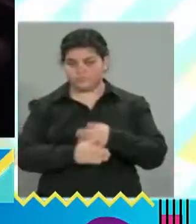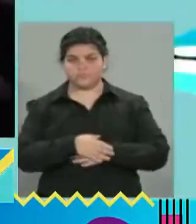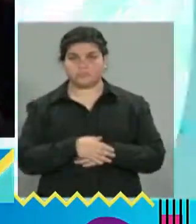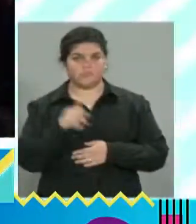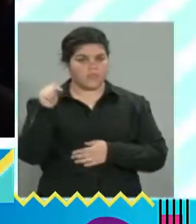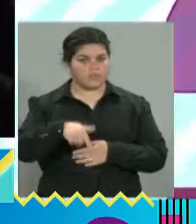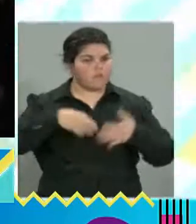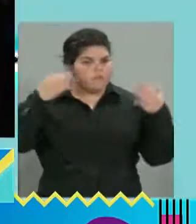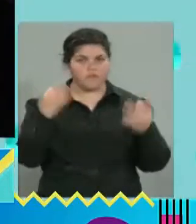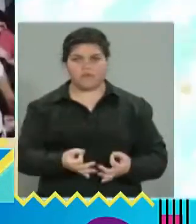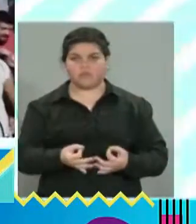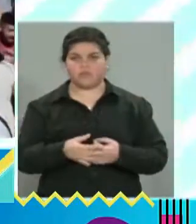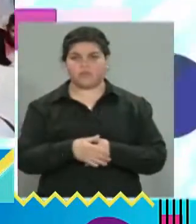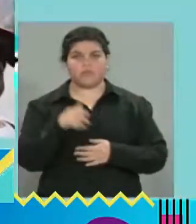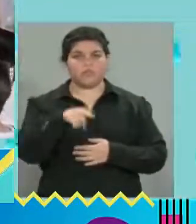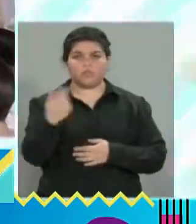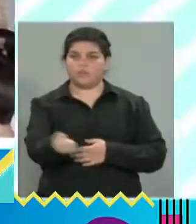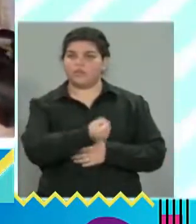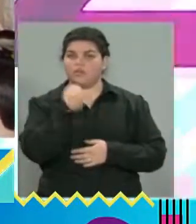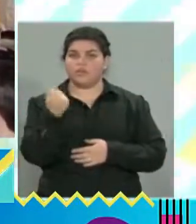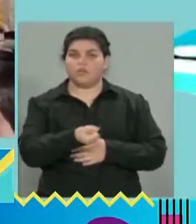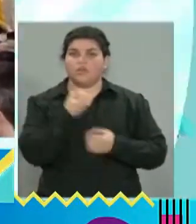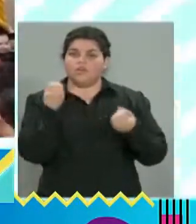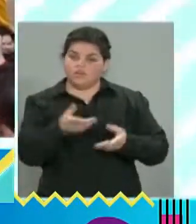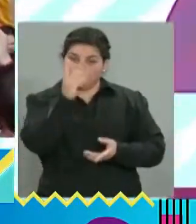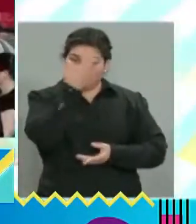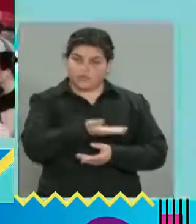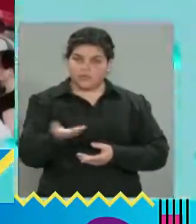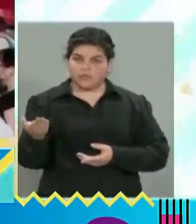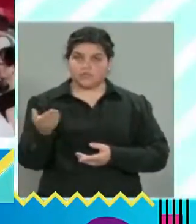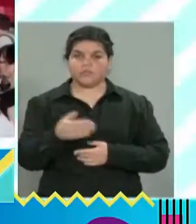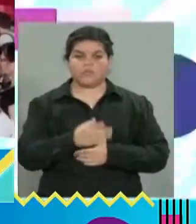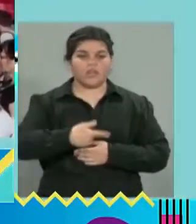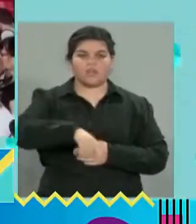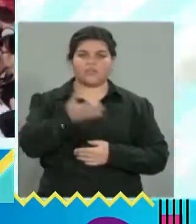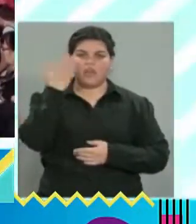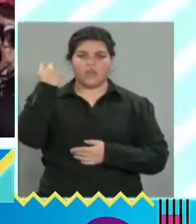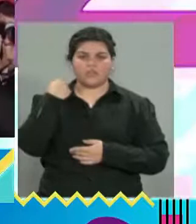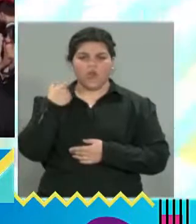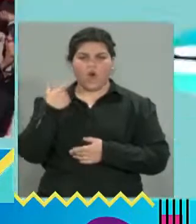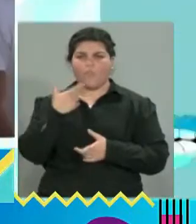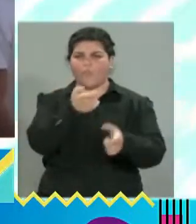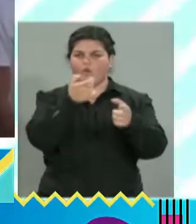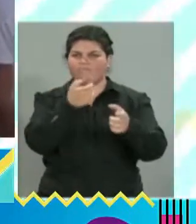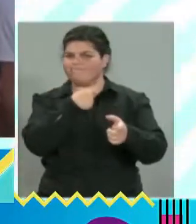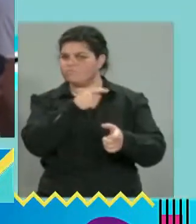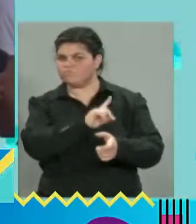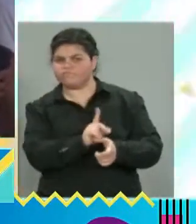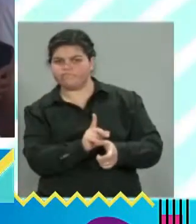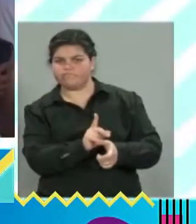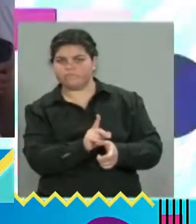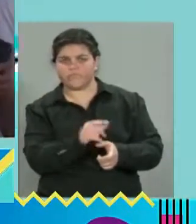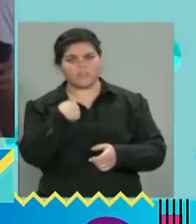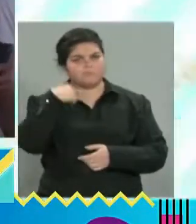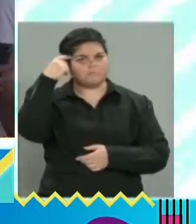sano, esto fue muy importante porque hubo gente que en su momento se opuso y empezó a pensar